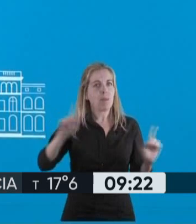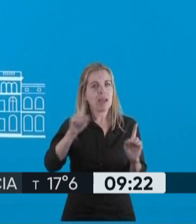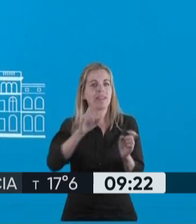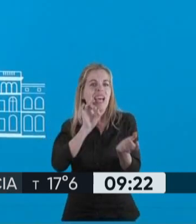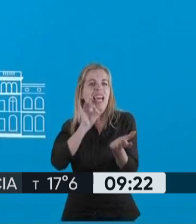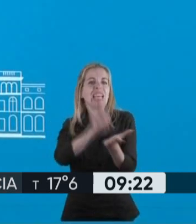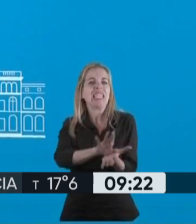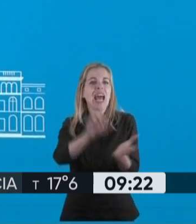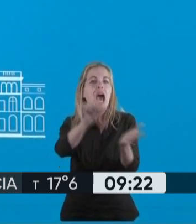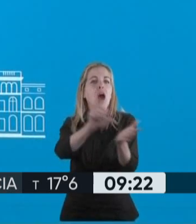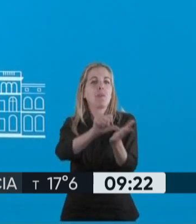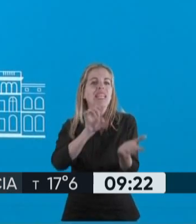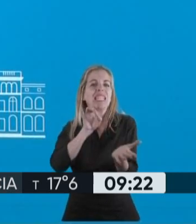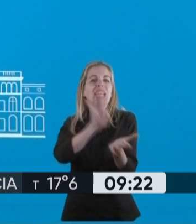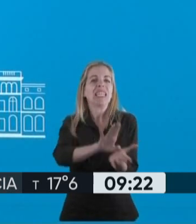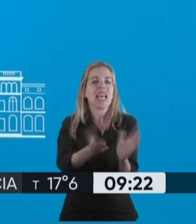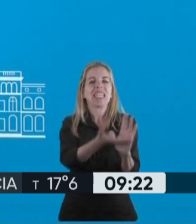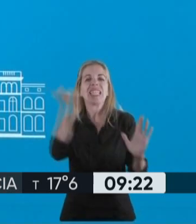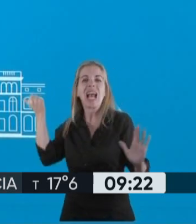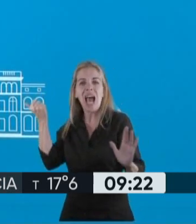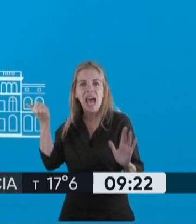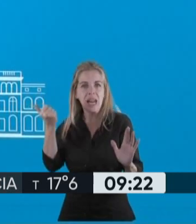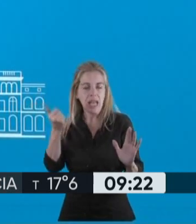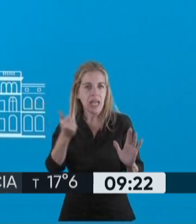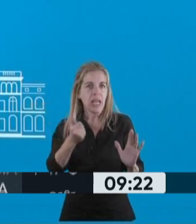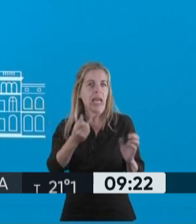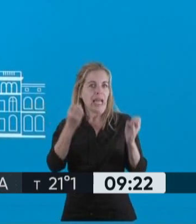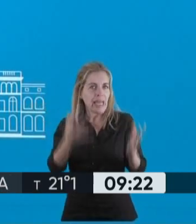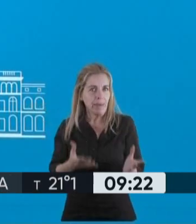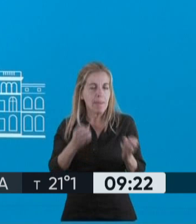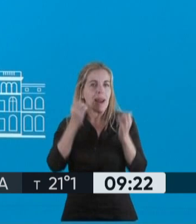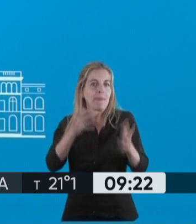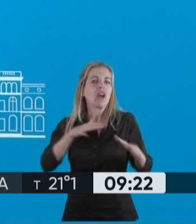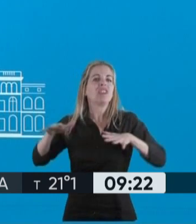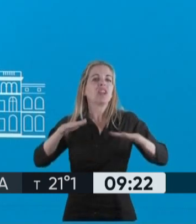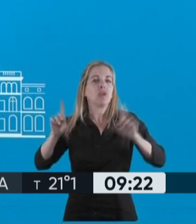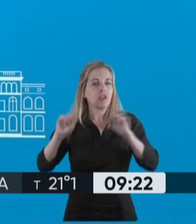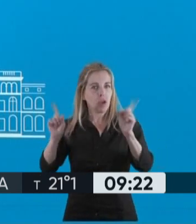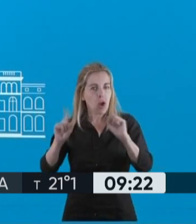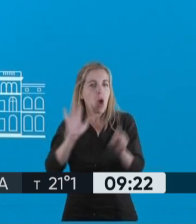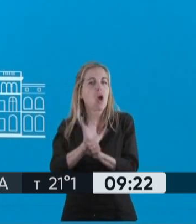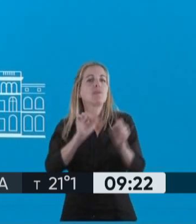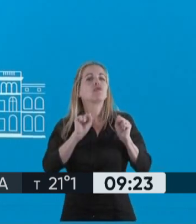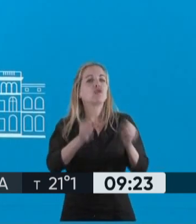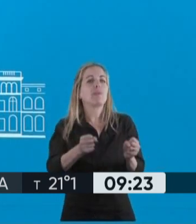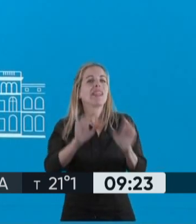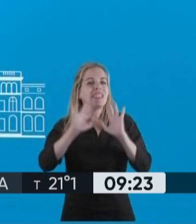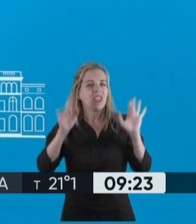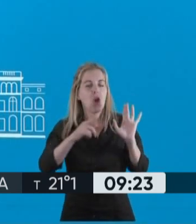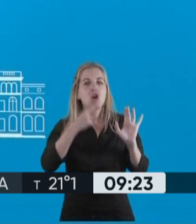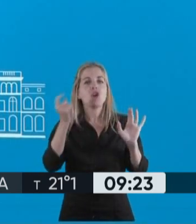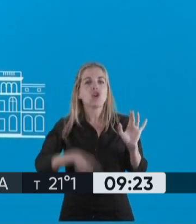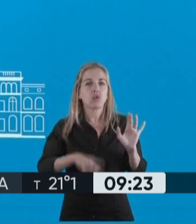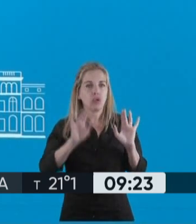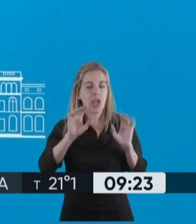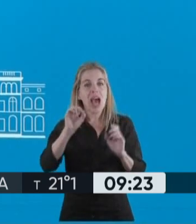a un país de un organismo internacional sirva para mejorar la situación con respecto a ese país, y en este caso